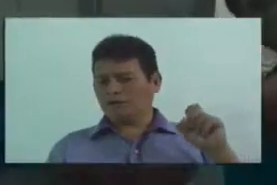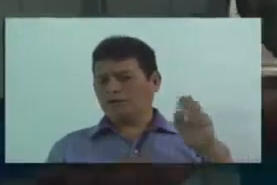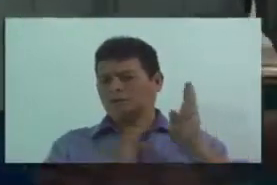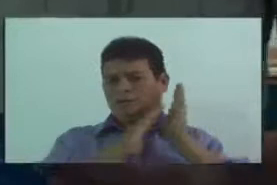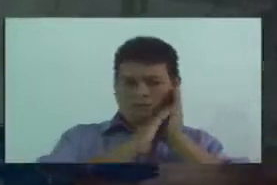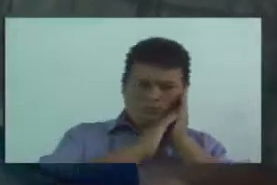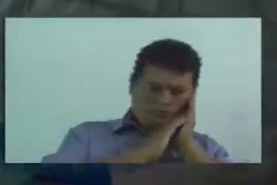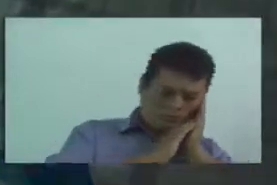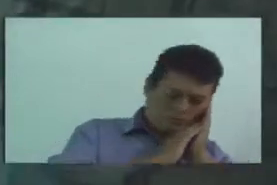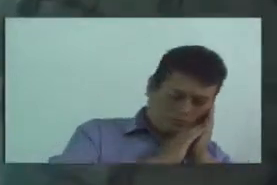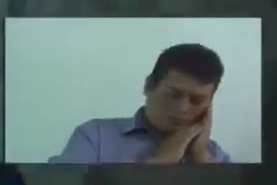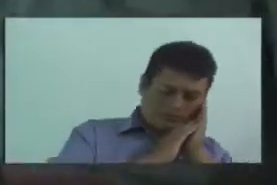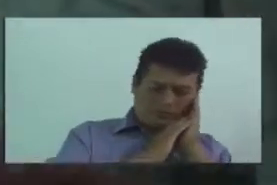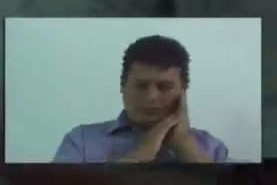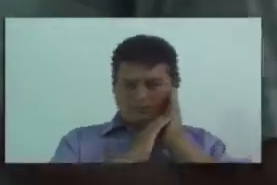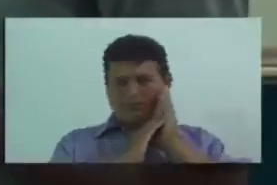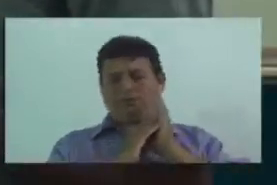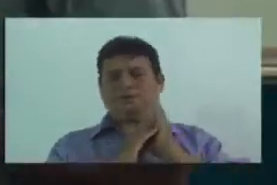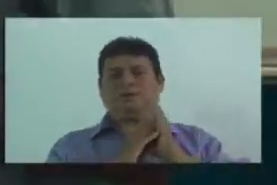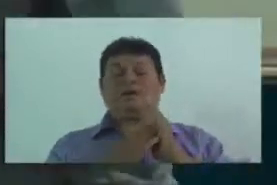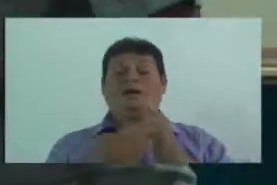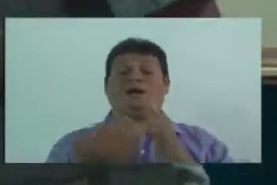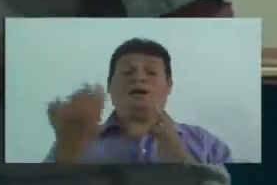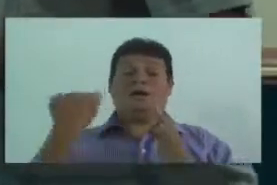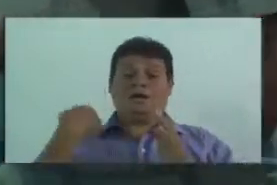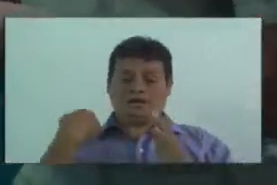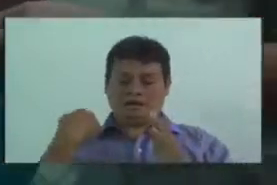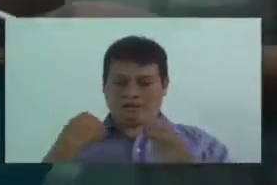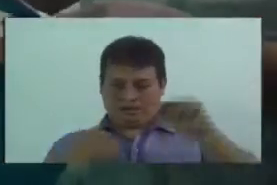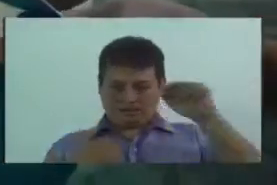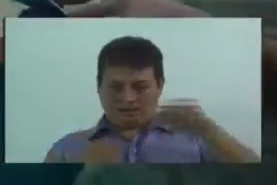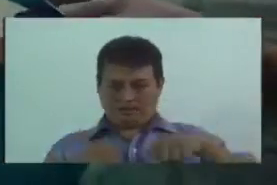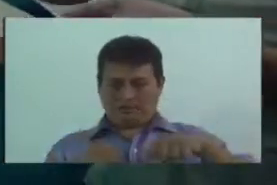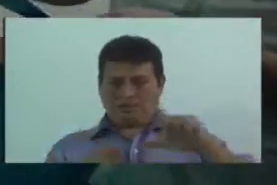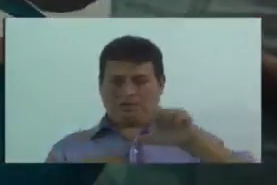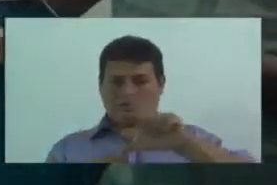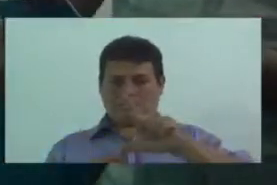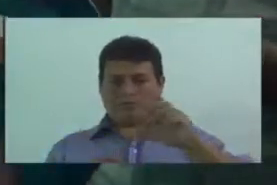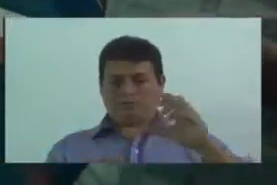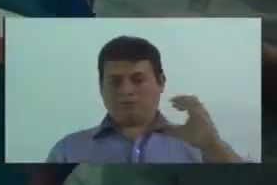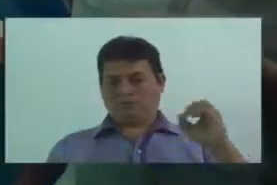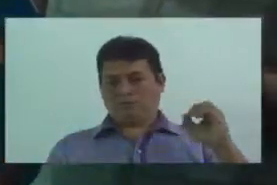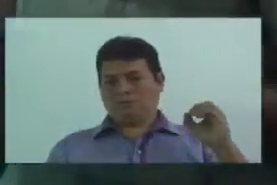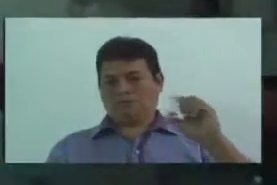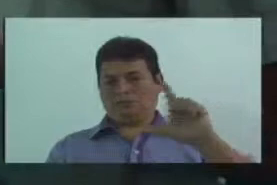hina boi hique. Ha heillan de ve